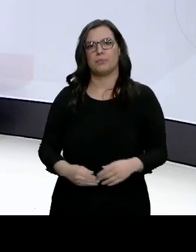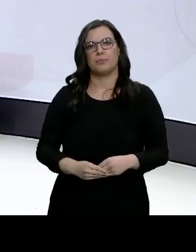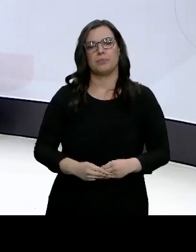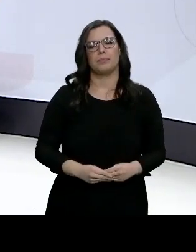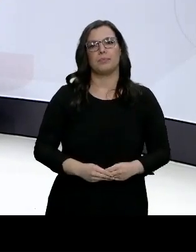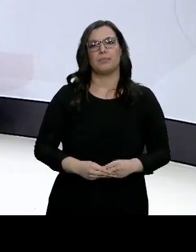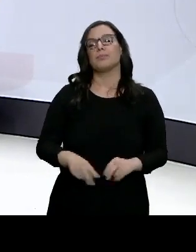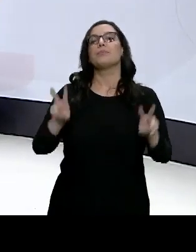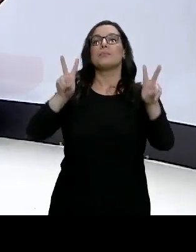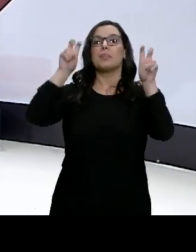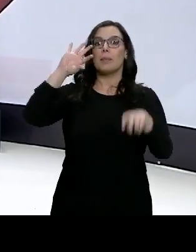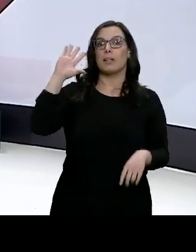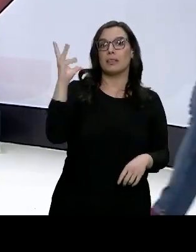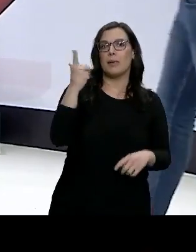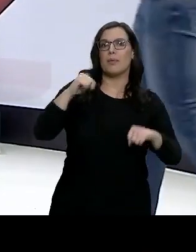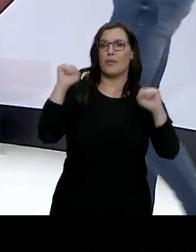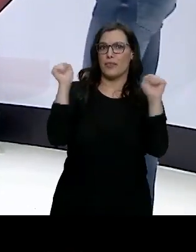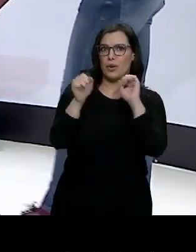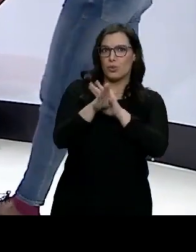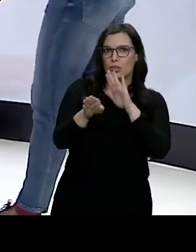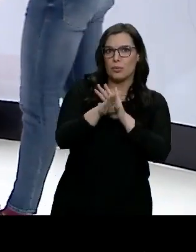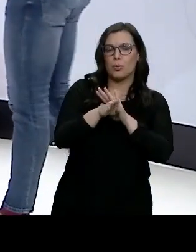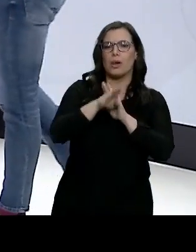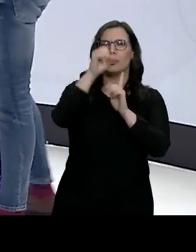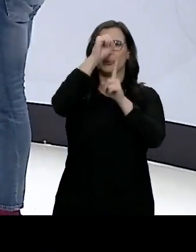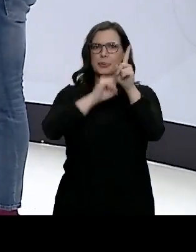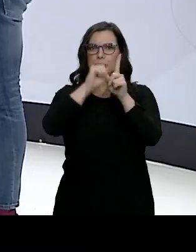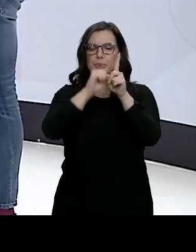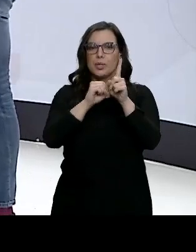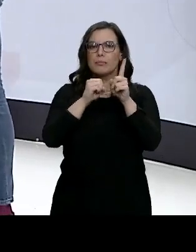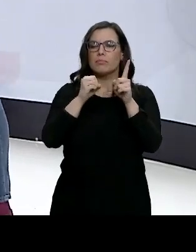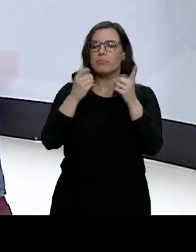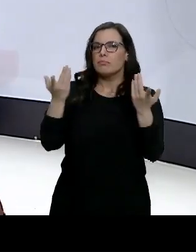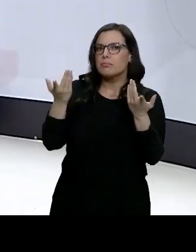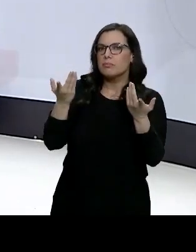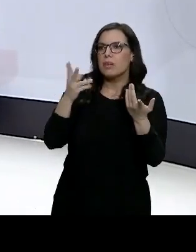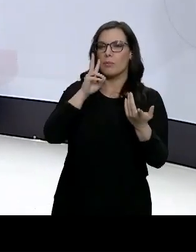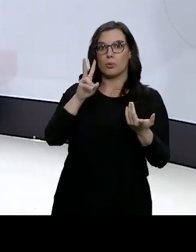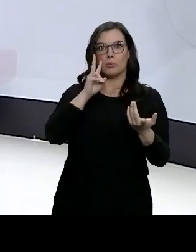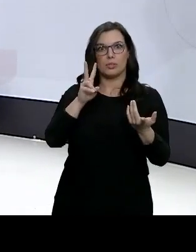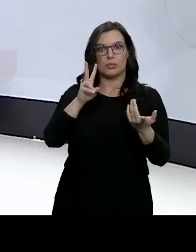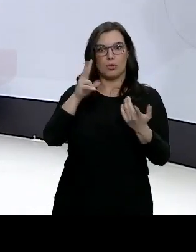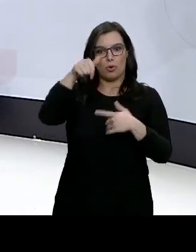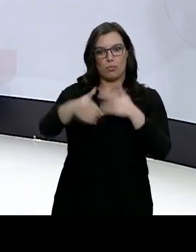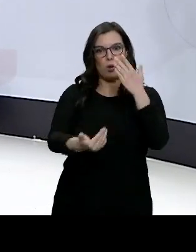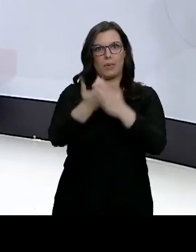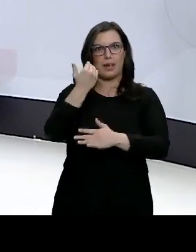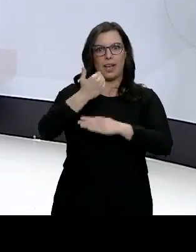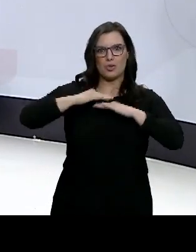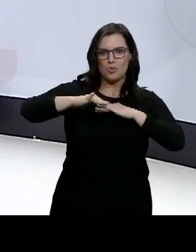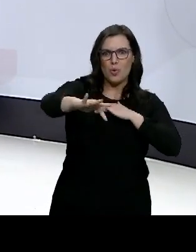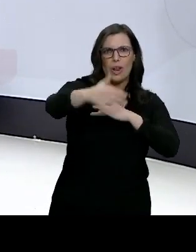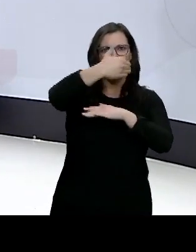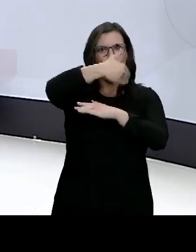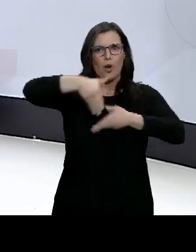Y en cuanto al tiempo, sigue el frío, siguen esas bajas temperaturas, Francisco, y nos hemos encontrado esta mañana con el suelo, con